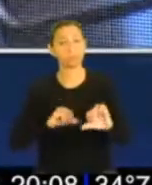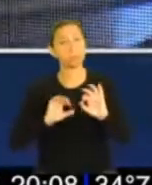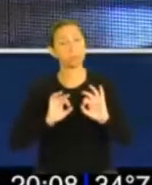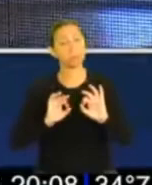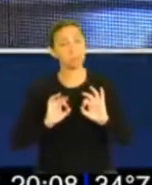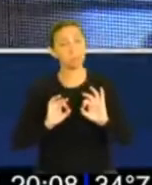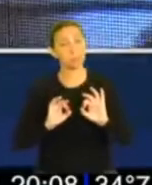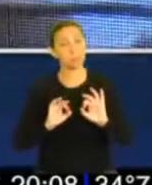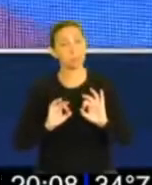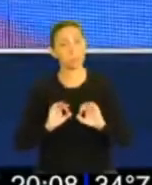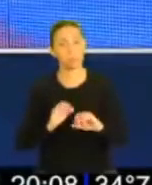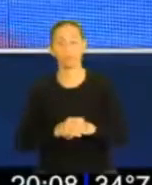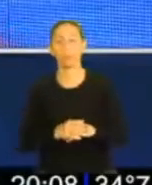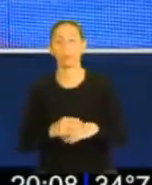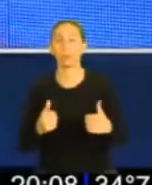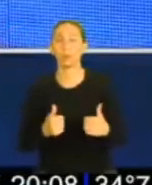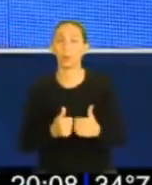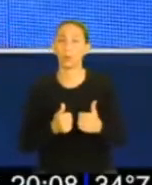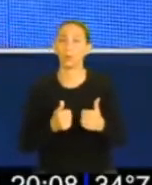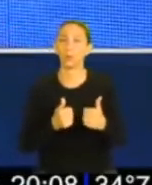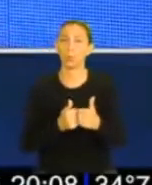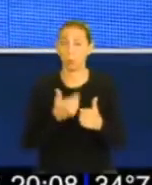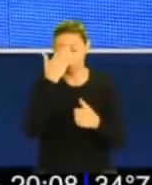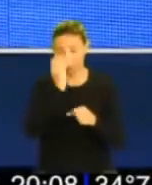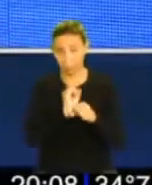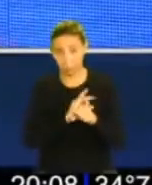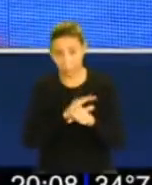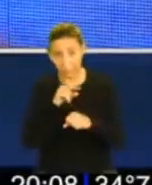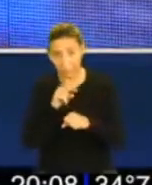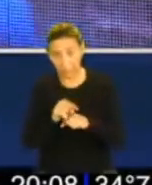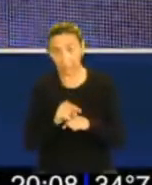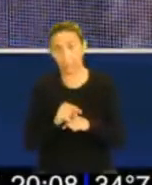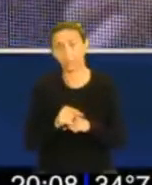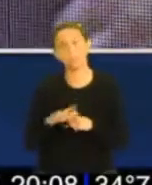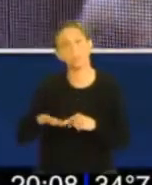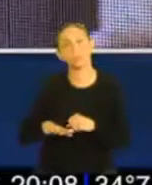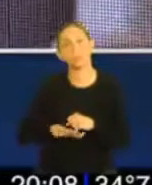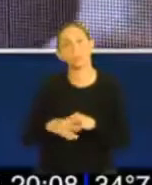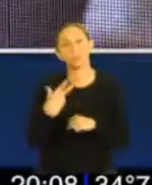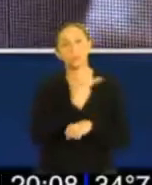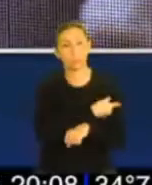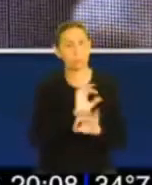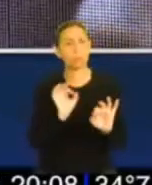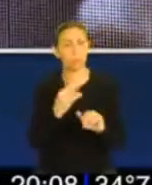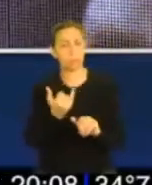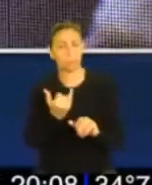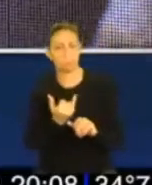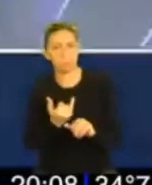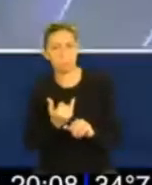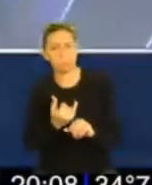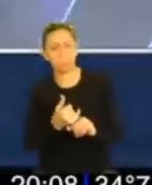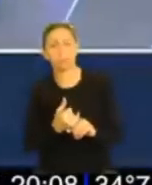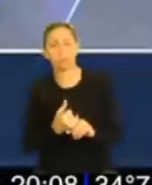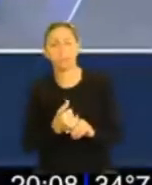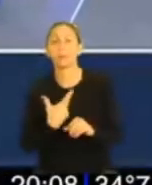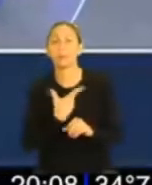ciencia en poder darnos esta herramienta para controlar esta epidemia. Así que, bueno, está al alcance, tenemos dosis suficiente, tenemos